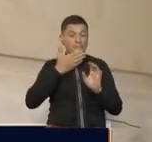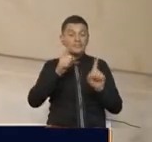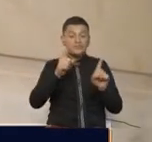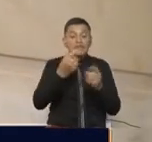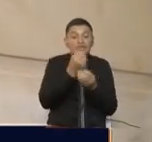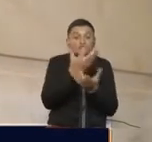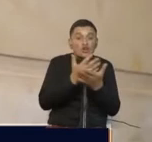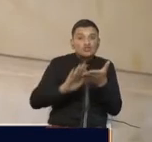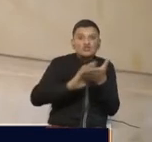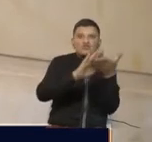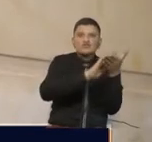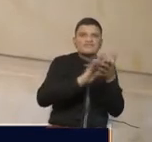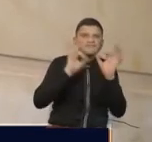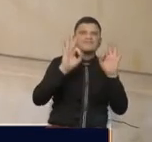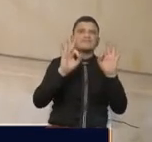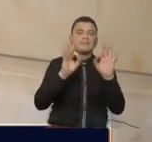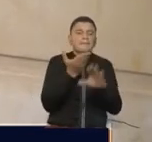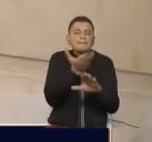está planteando,